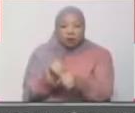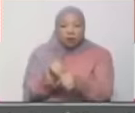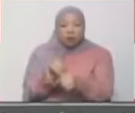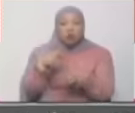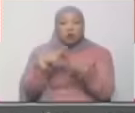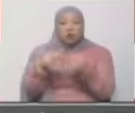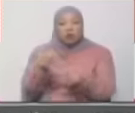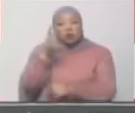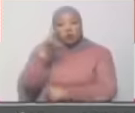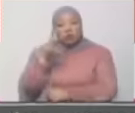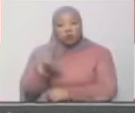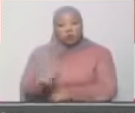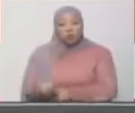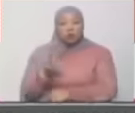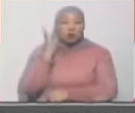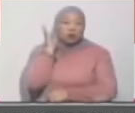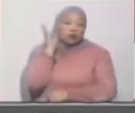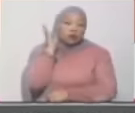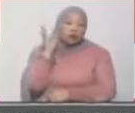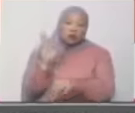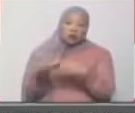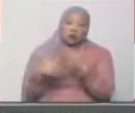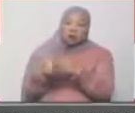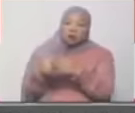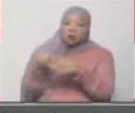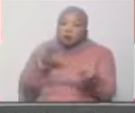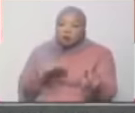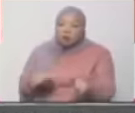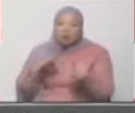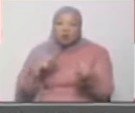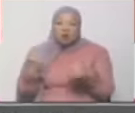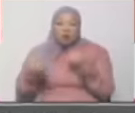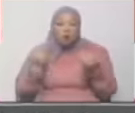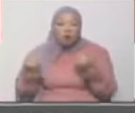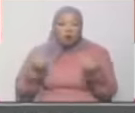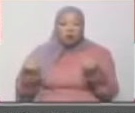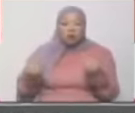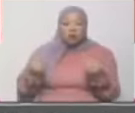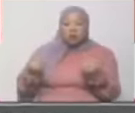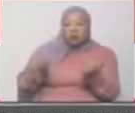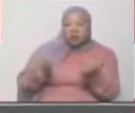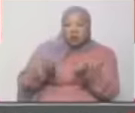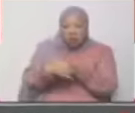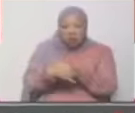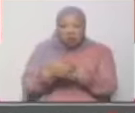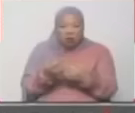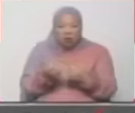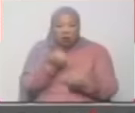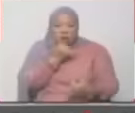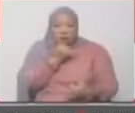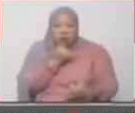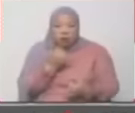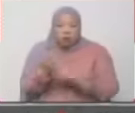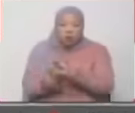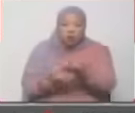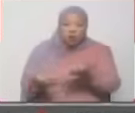todos los días ellos están conspirando para ver por dónde se meten, dónde crean una fisura, una ranura, un